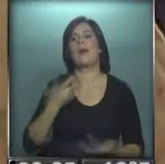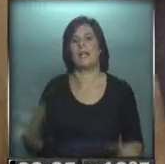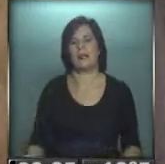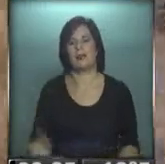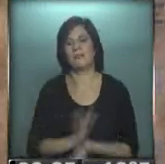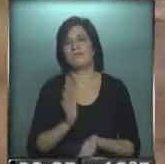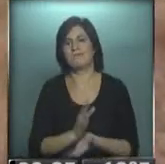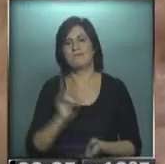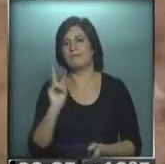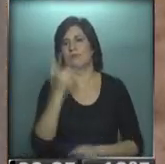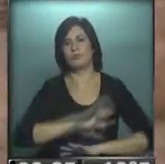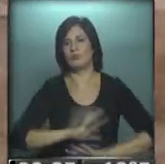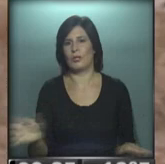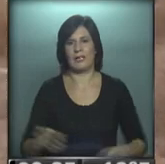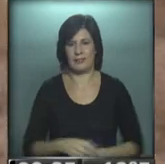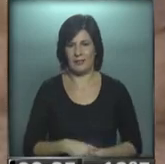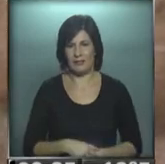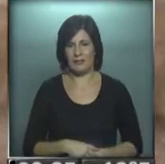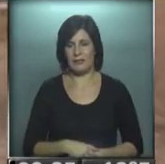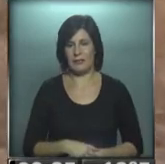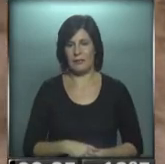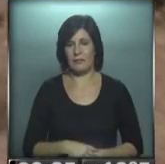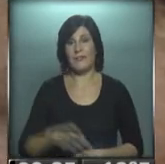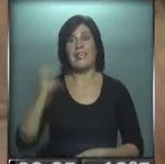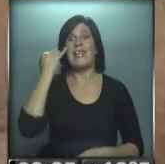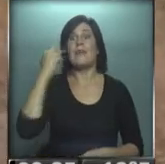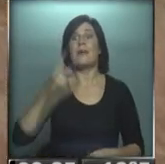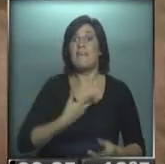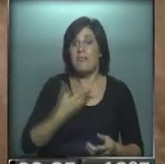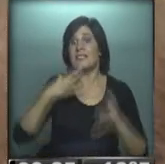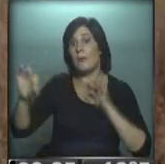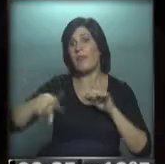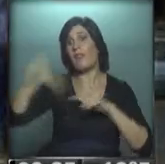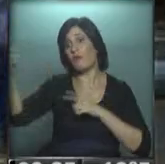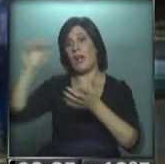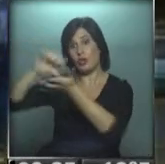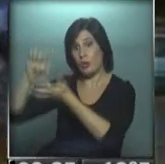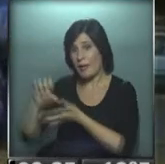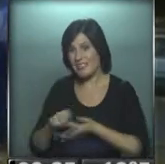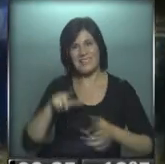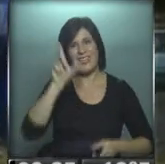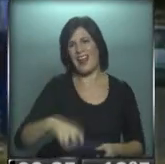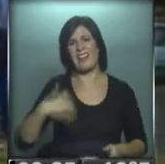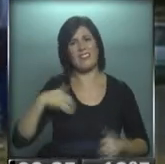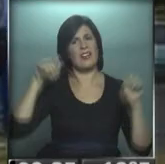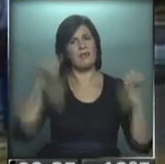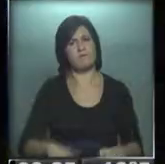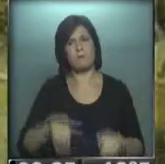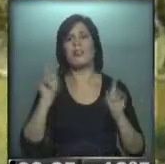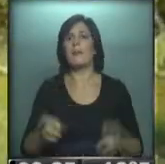chauchas ni palitos. La privatización de YPF fue nefasta para el país y para más de 50.000 trabajadores que se quedaron sin